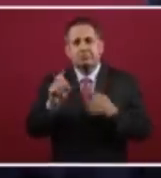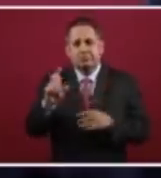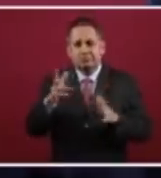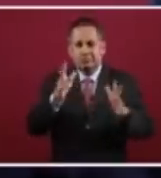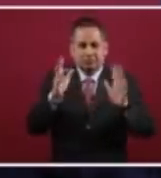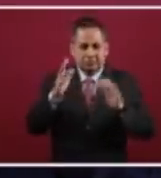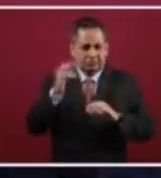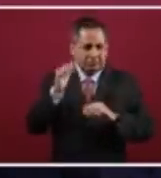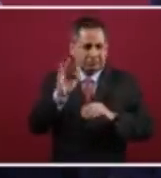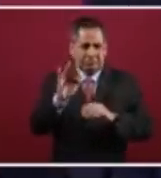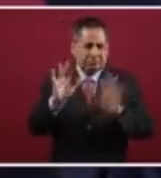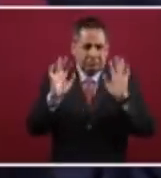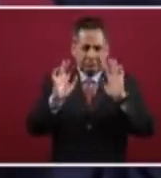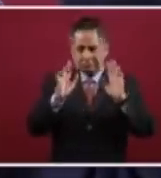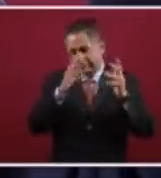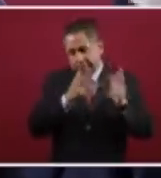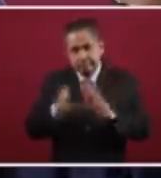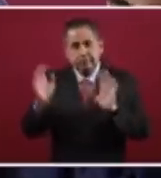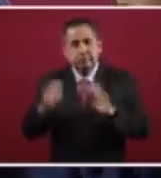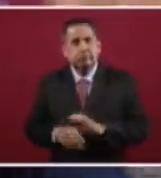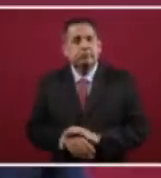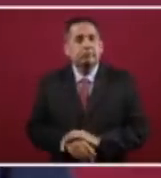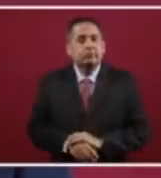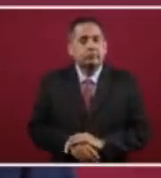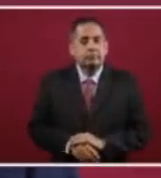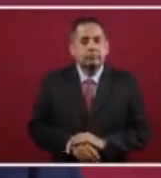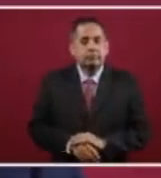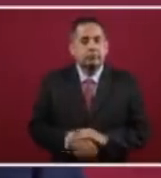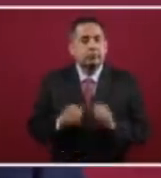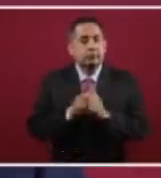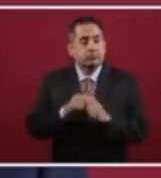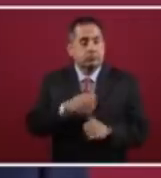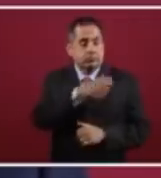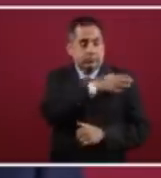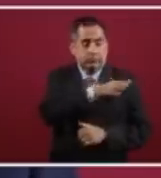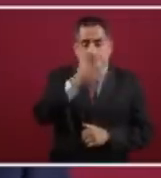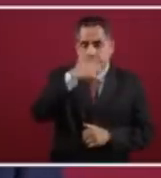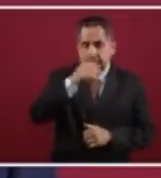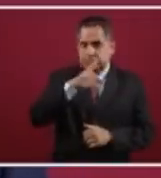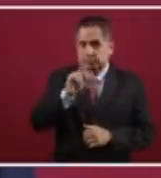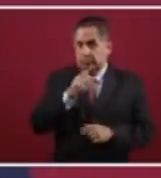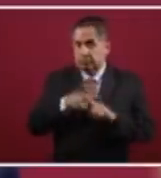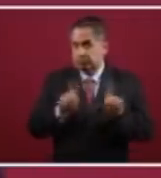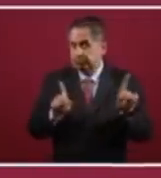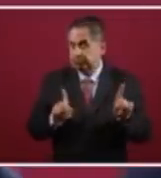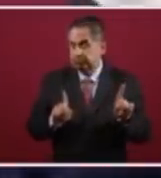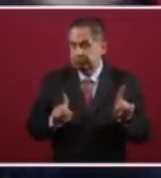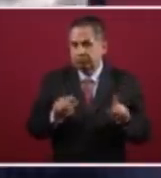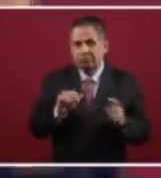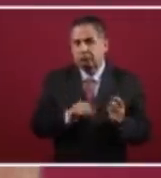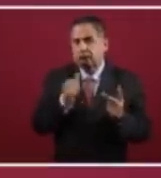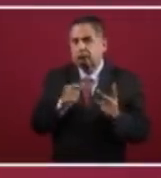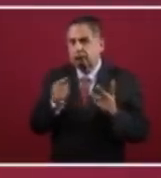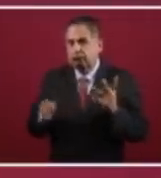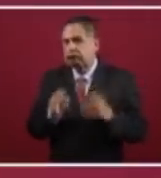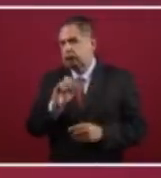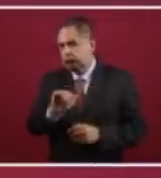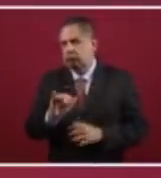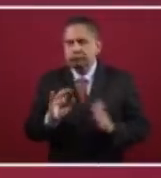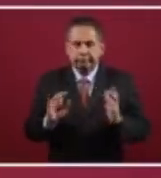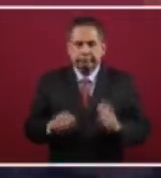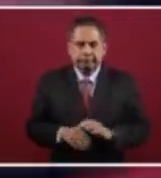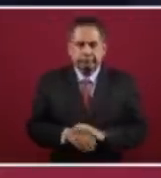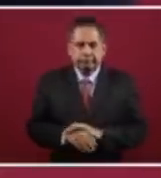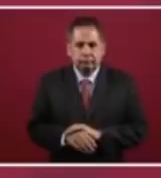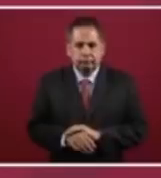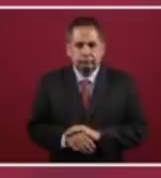los años 40, bueno, con el general Cárdenas no, pero con otros sí.